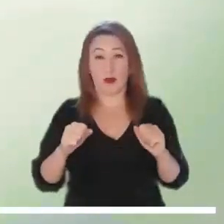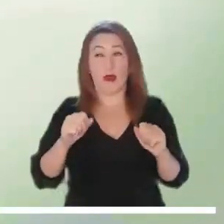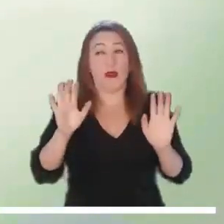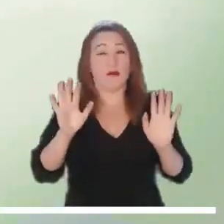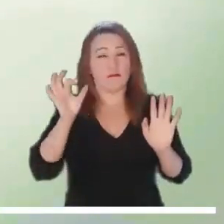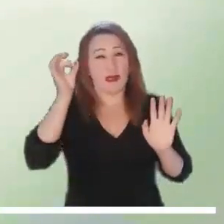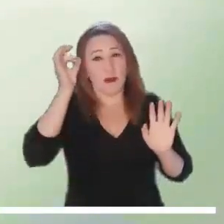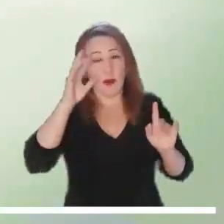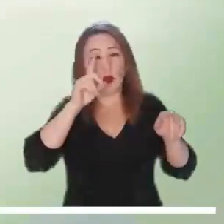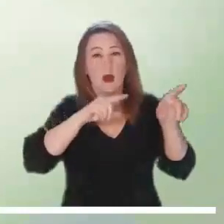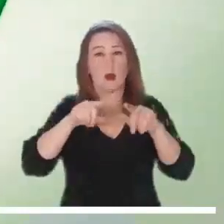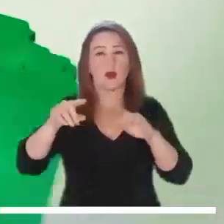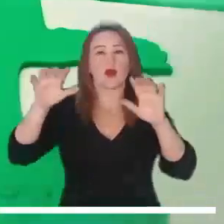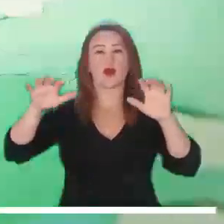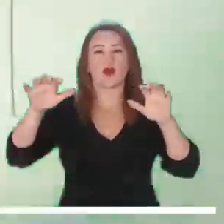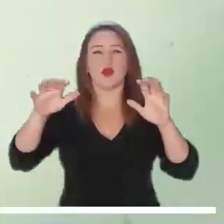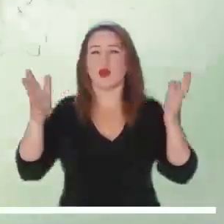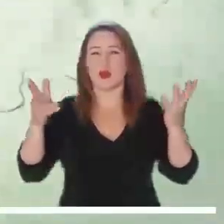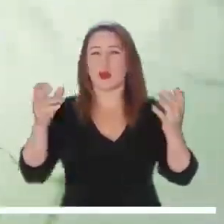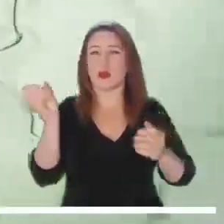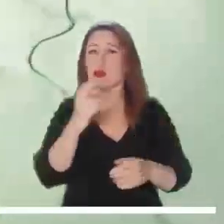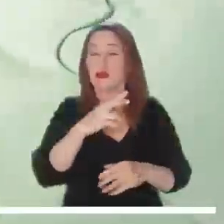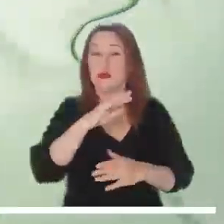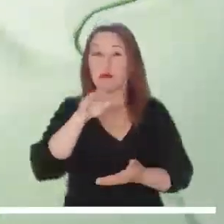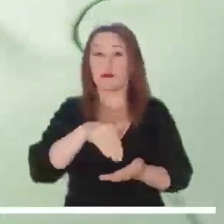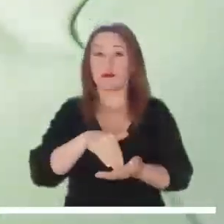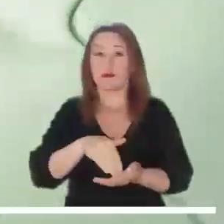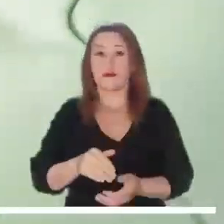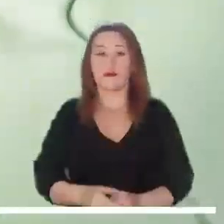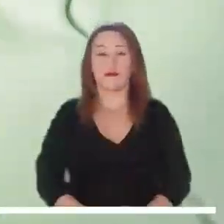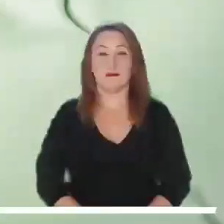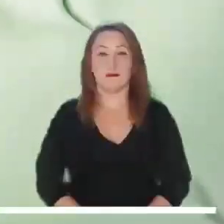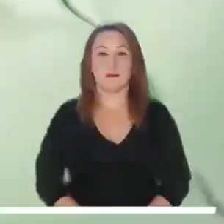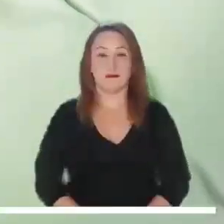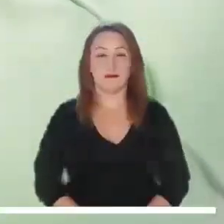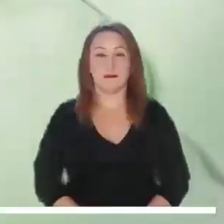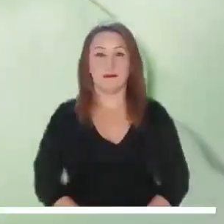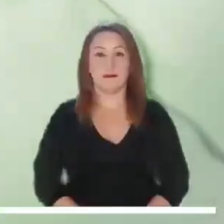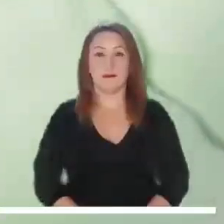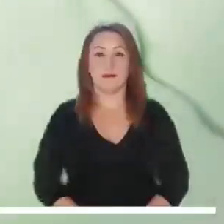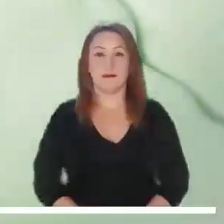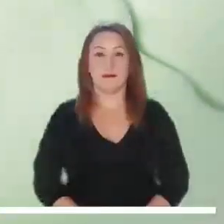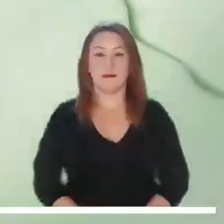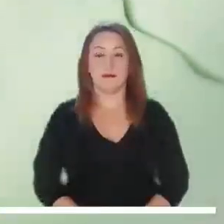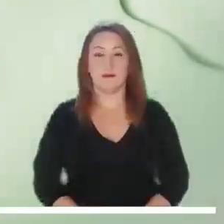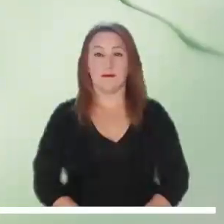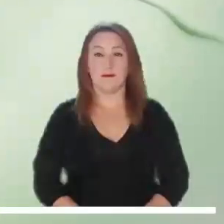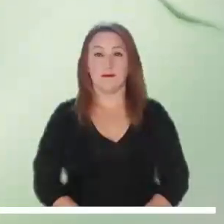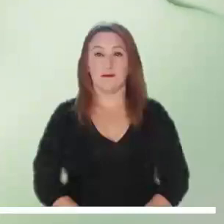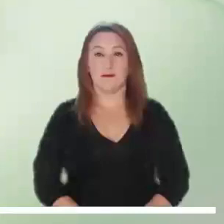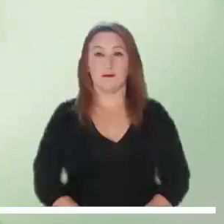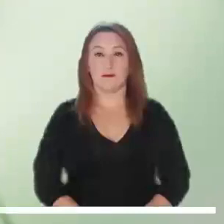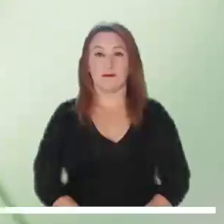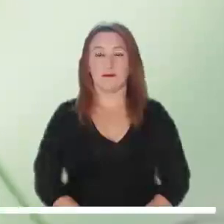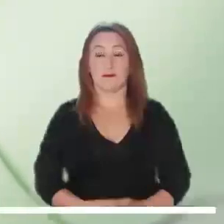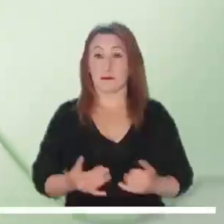Aunque el tiempo seco será el protagonista de la mañana en la capital, no se descartan algunas lloviznas en el oriente y centro.